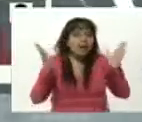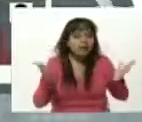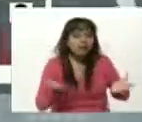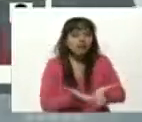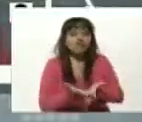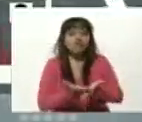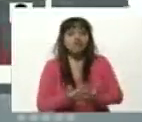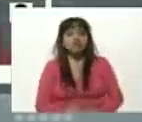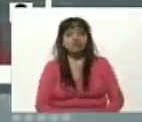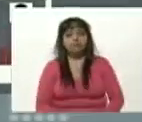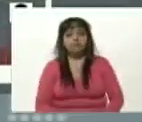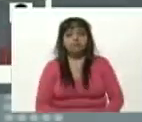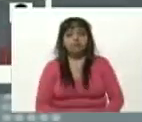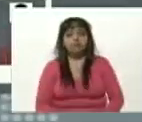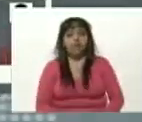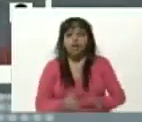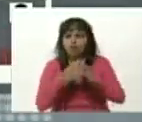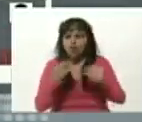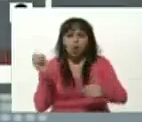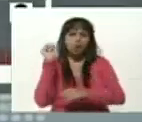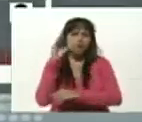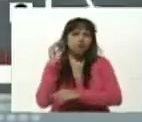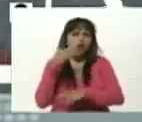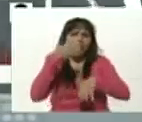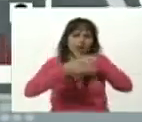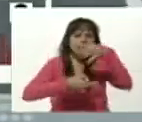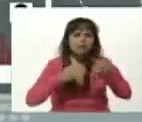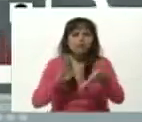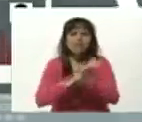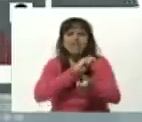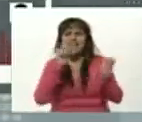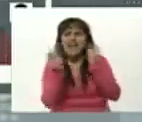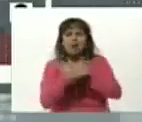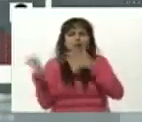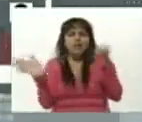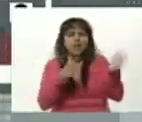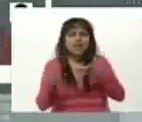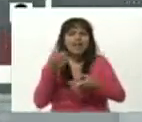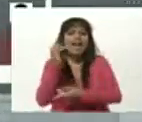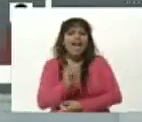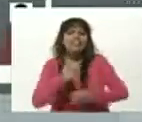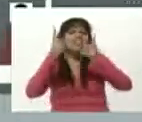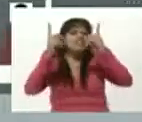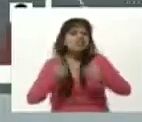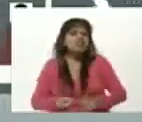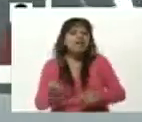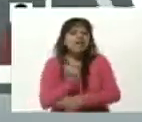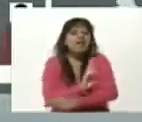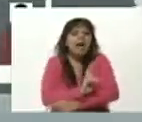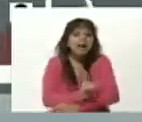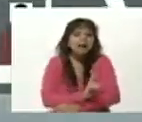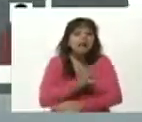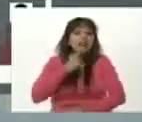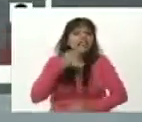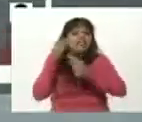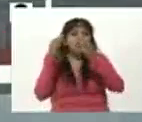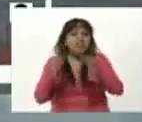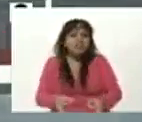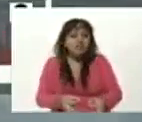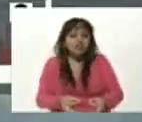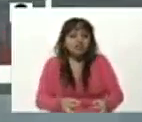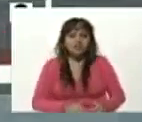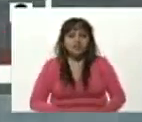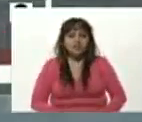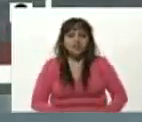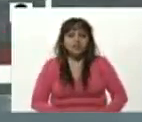planeta, en todos los foros del cambio climático, para que se tomen medidas urgentes y verdaderas por